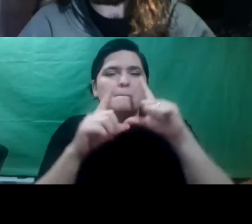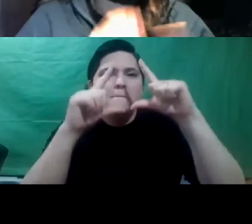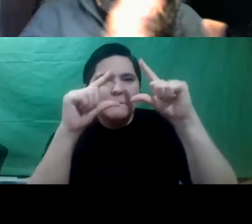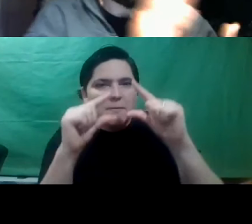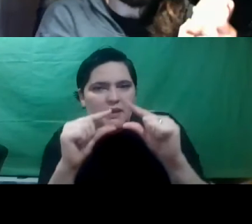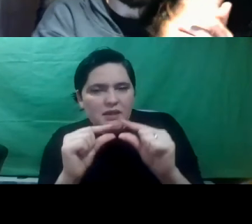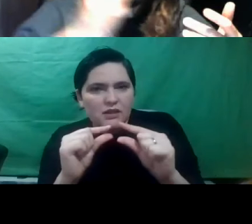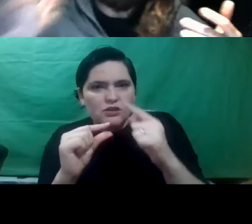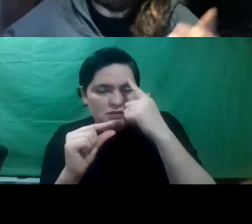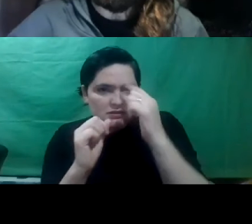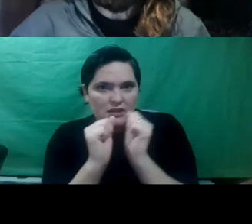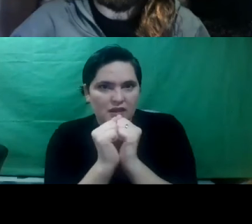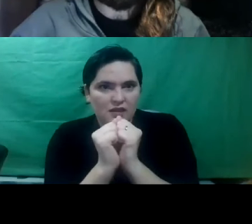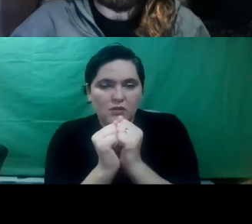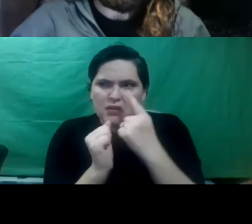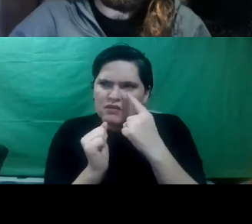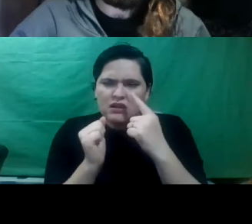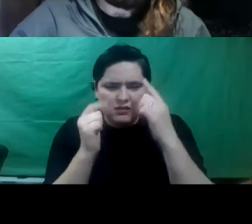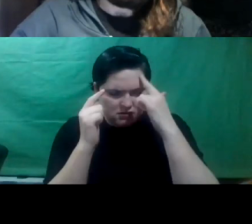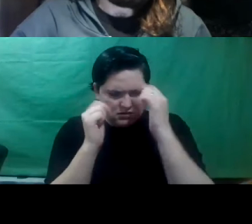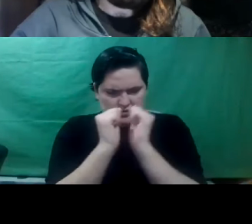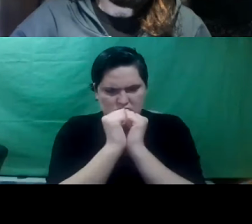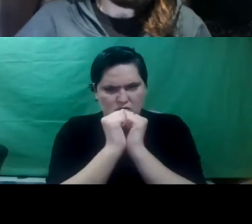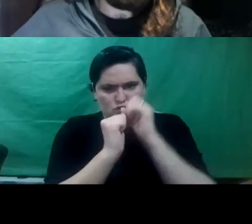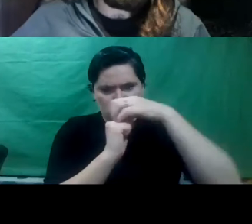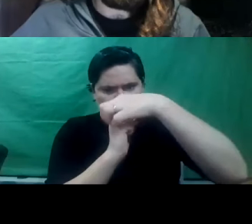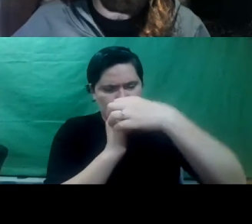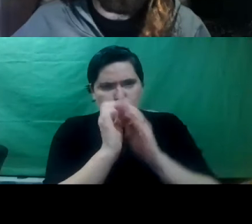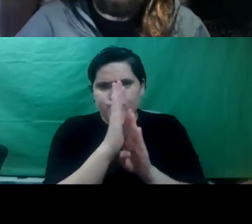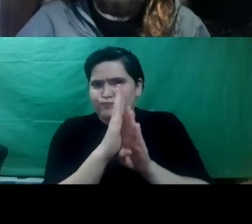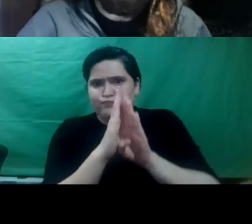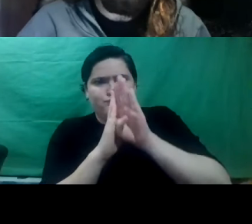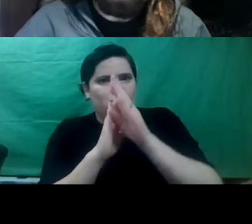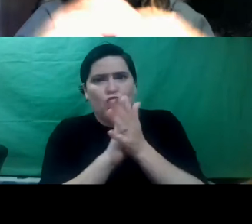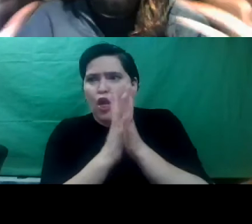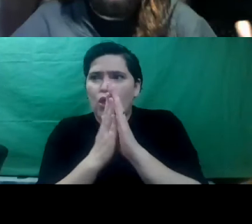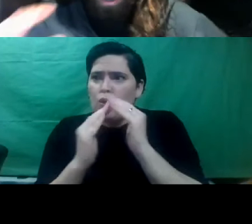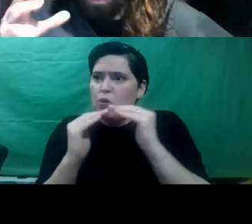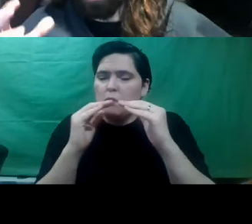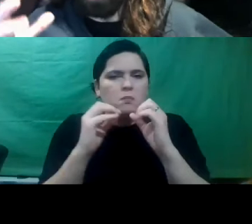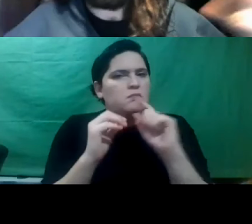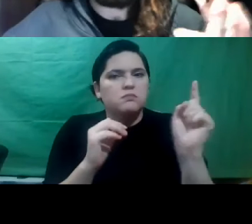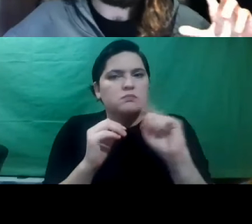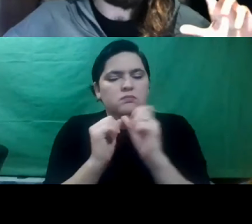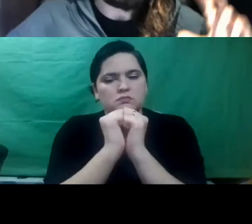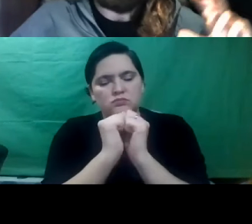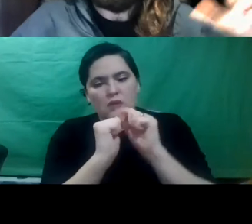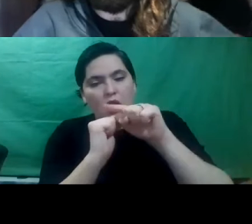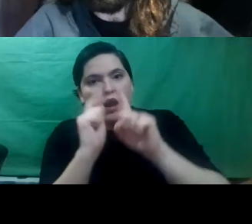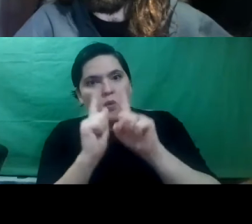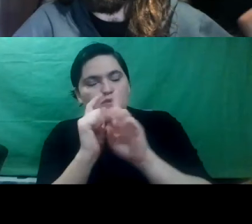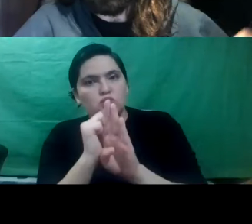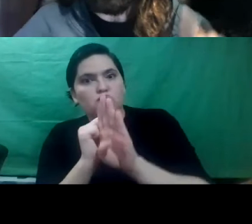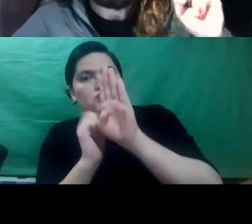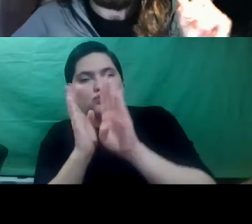embargo, no es que todas las regiones estén aumentando de forma lineal su entropía, sino que existe un efecto distribuido. Hay regiones que suben la entropía, hay regiones